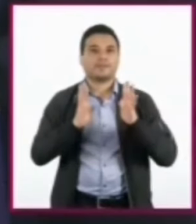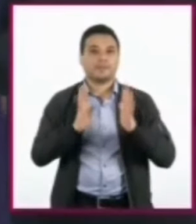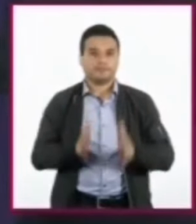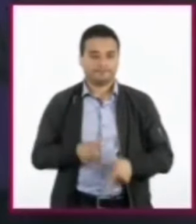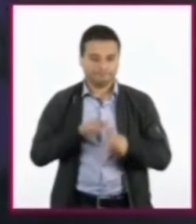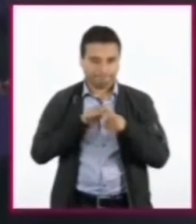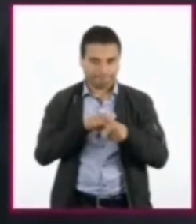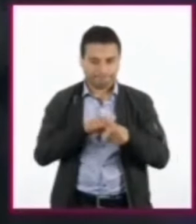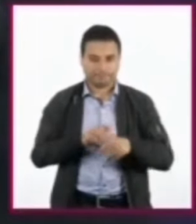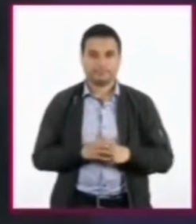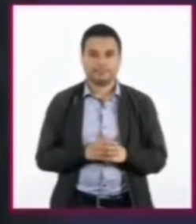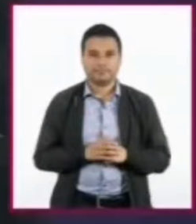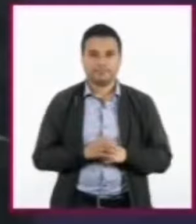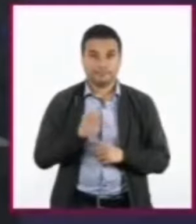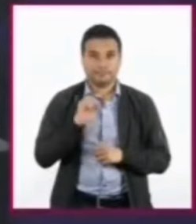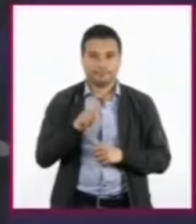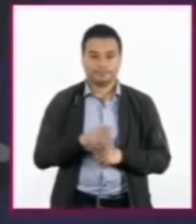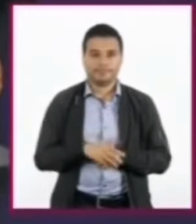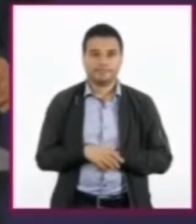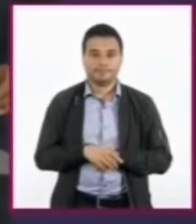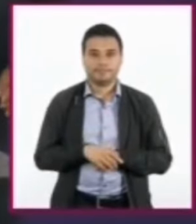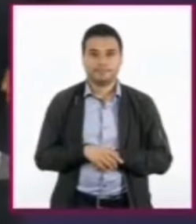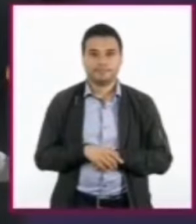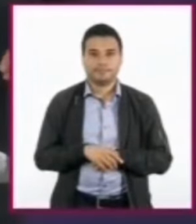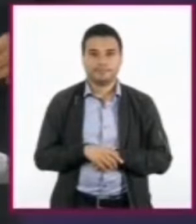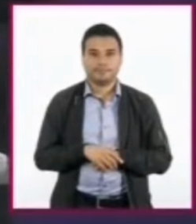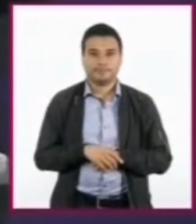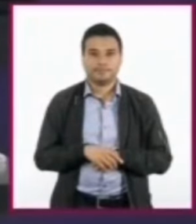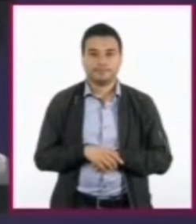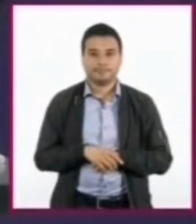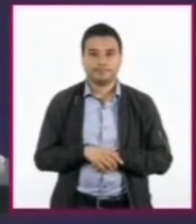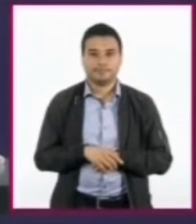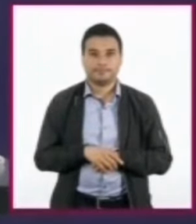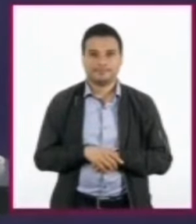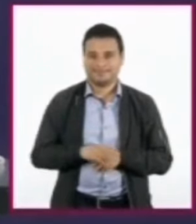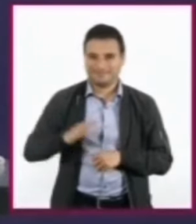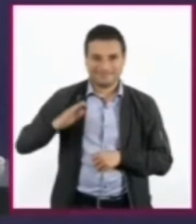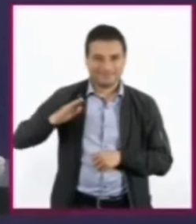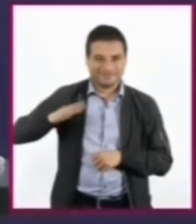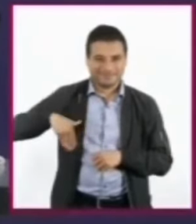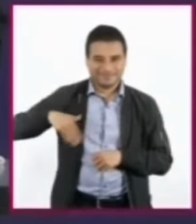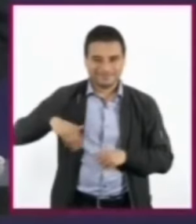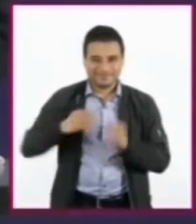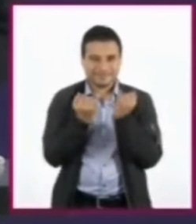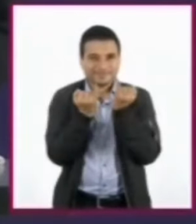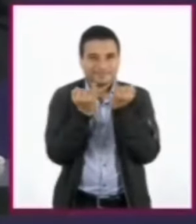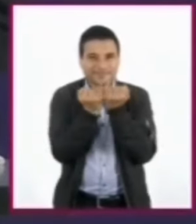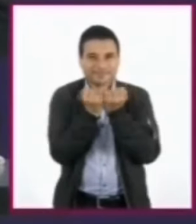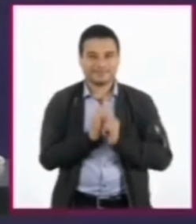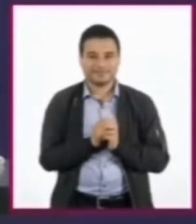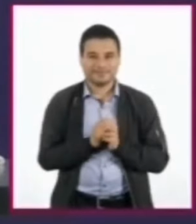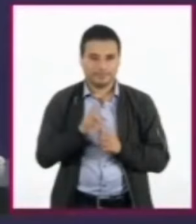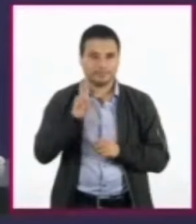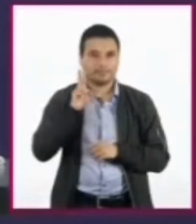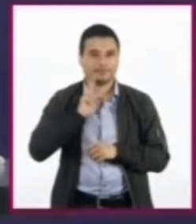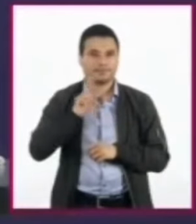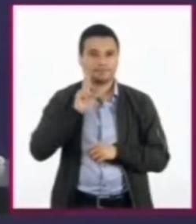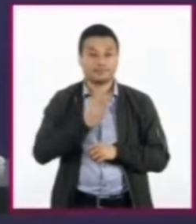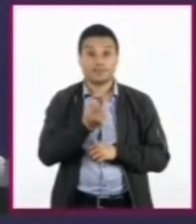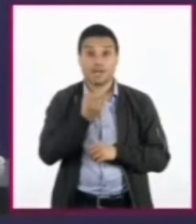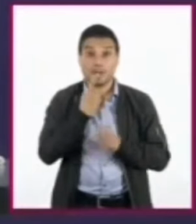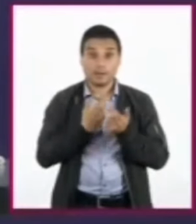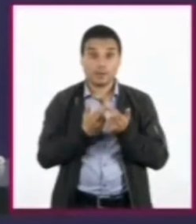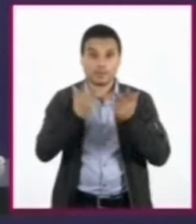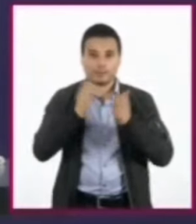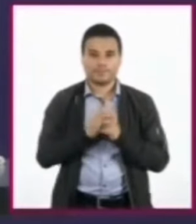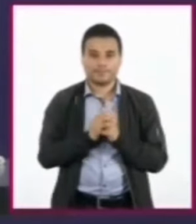continuar. Ok. Como en el caso anterior, se va a romper la pastilla efervescente